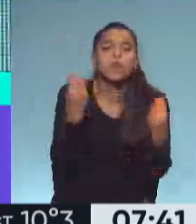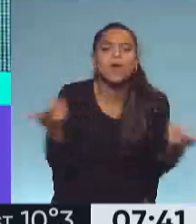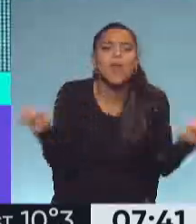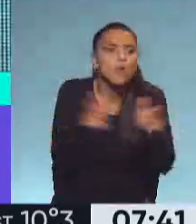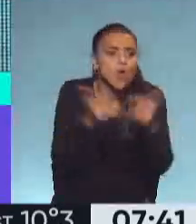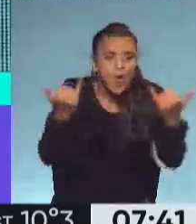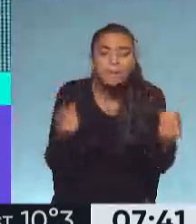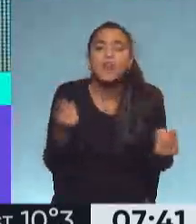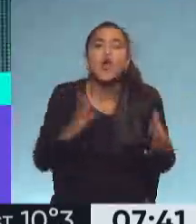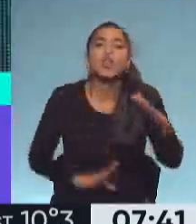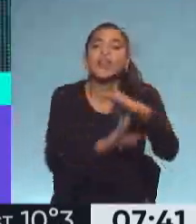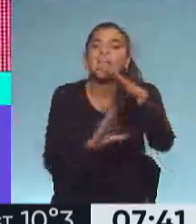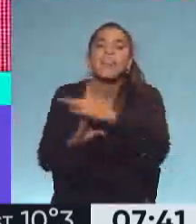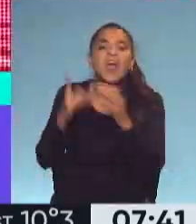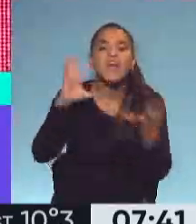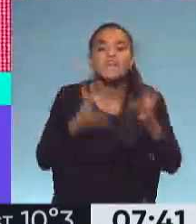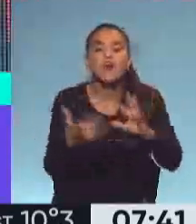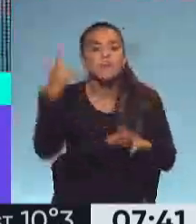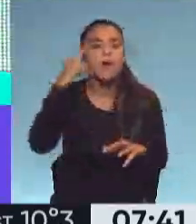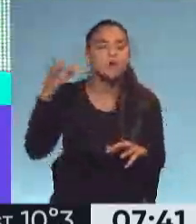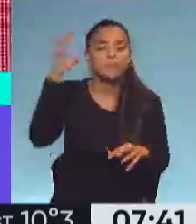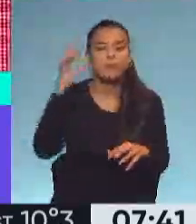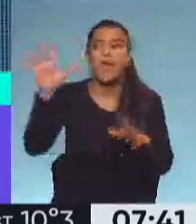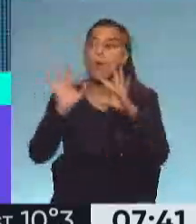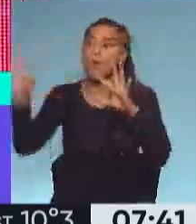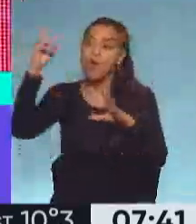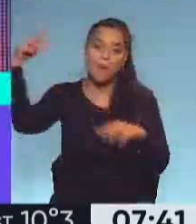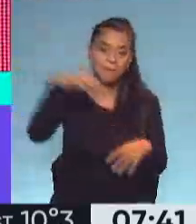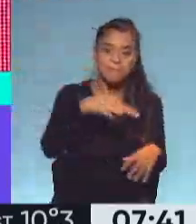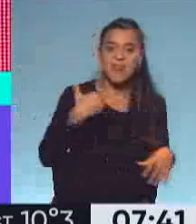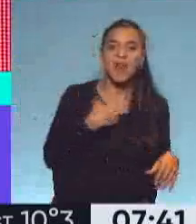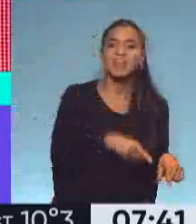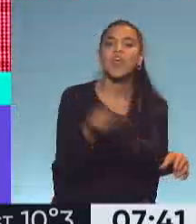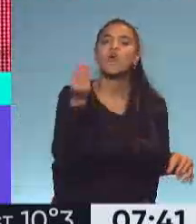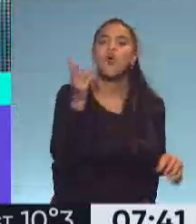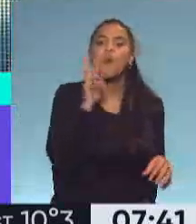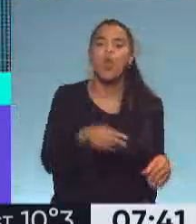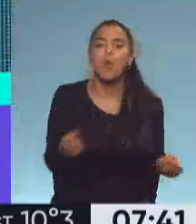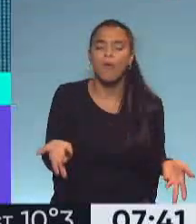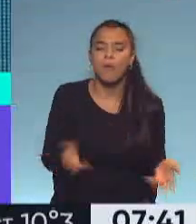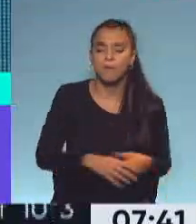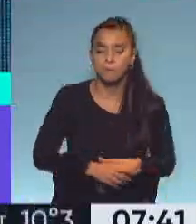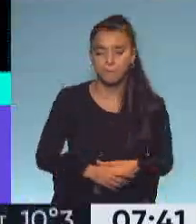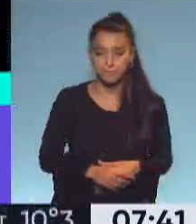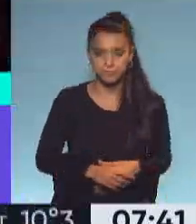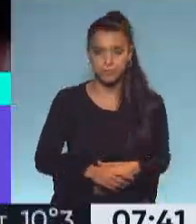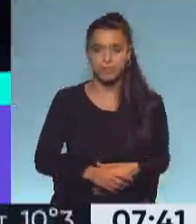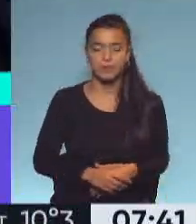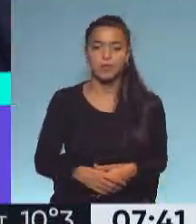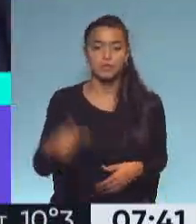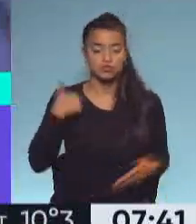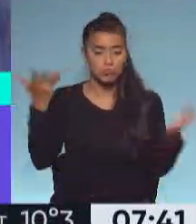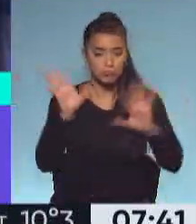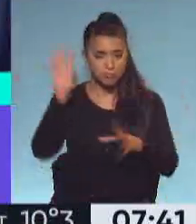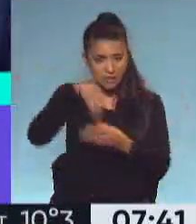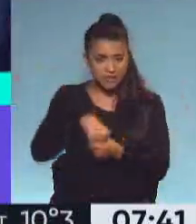estos líderes hacia la Argentina? Es decir, desde Europa hacia la Argentina, ¿cómo están viendo hoy el país? Mira, yo